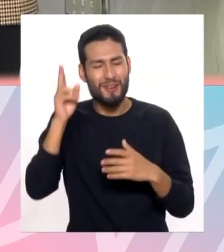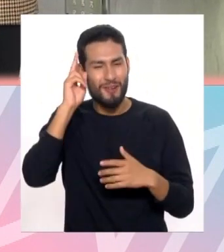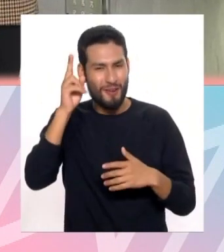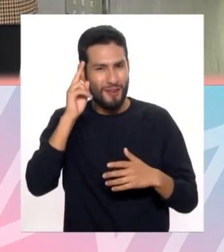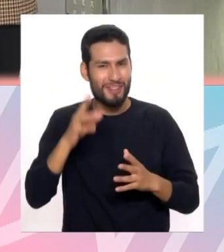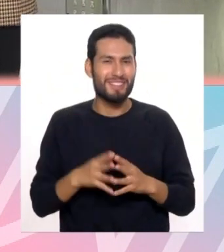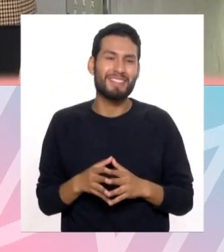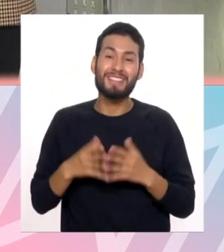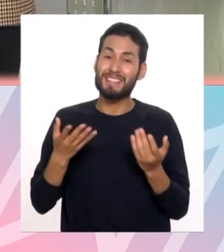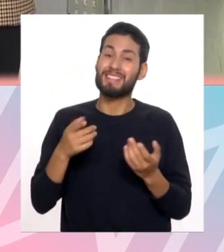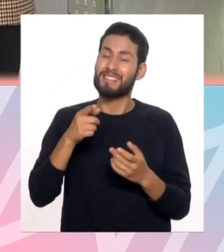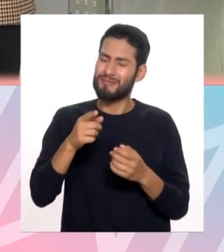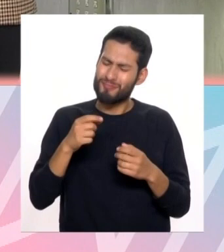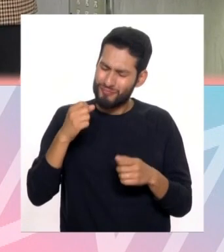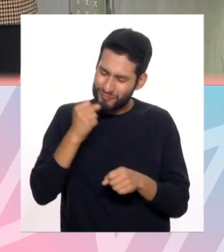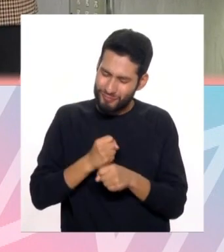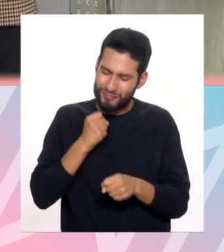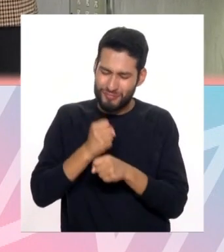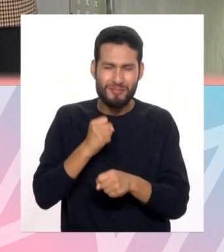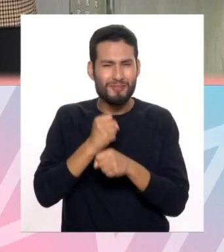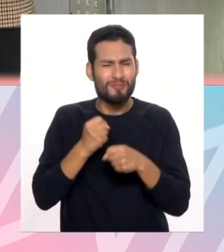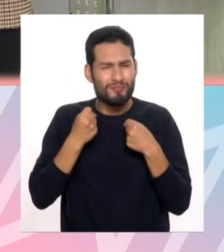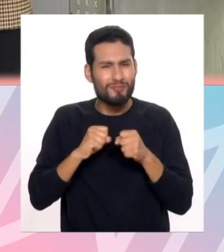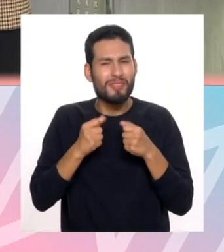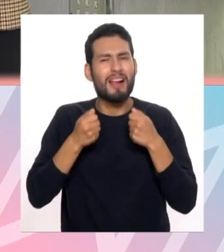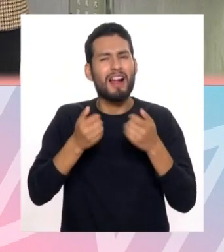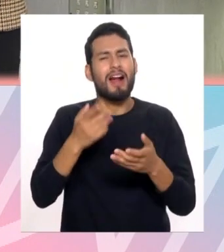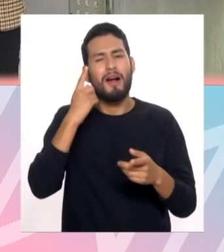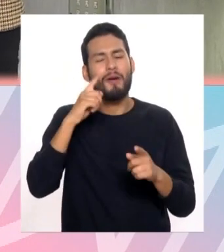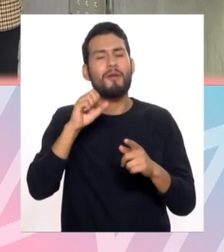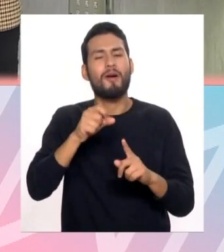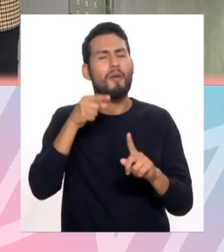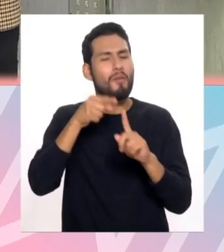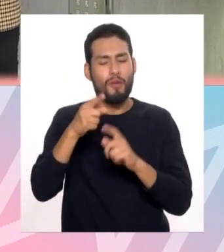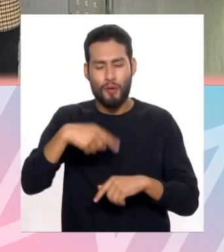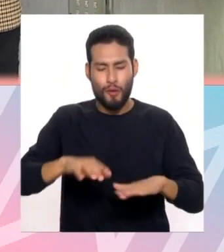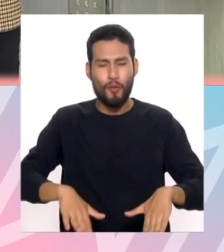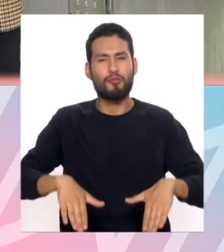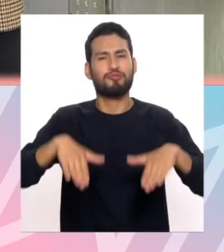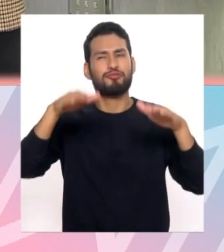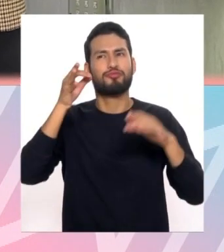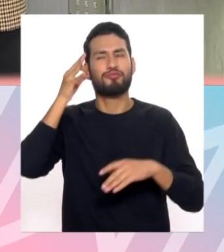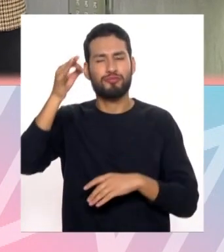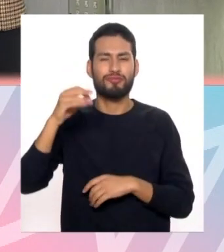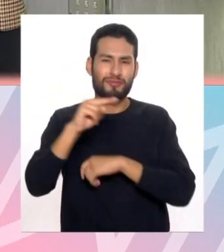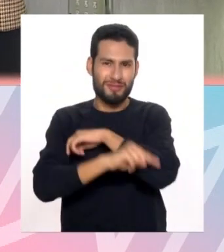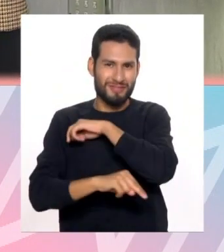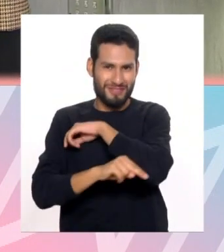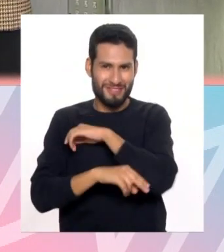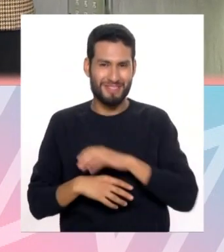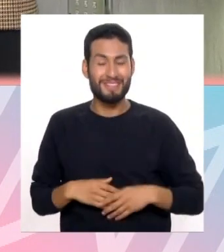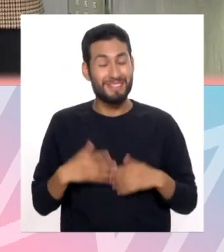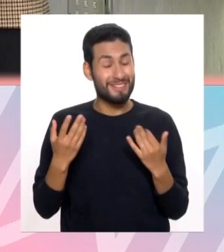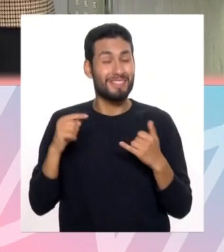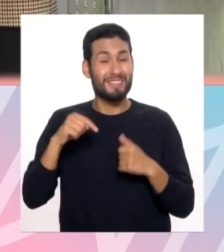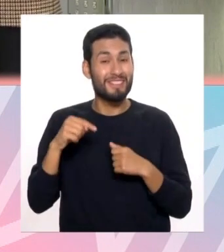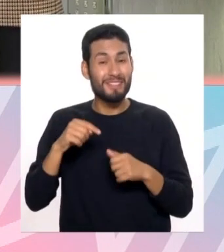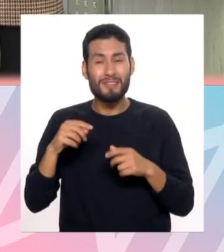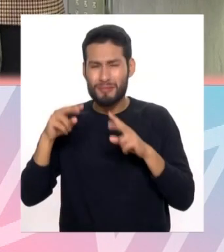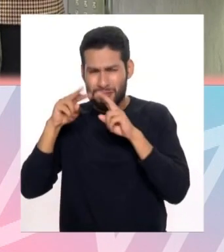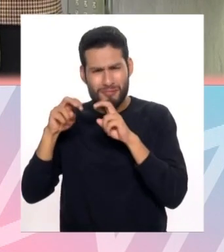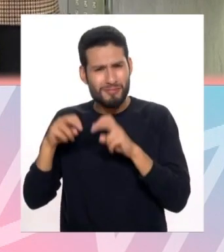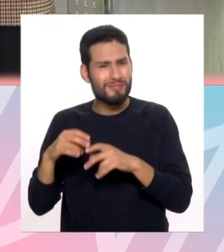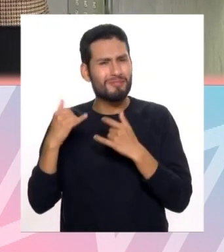docencia e invierten su tiempo para formar grandes profesionales que aseguran el futuro de nuestra nación. Así que bueno, pronto estaremos un poco